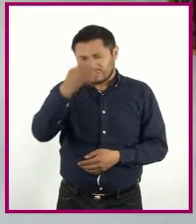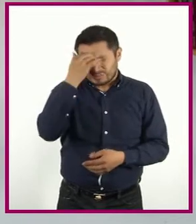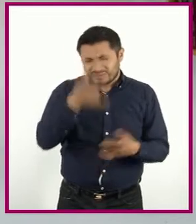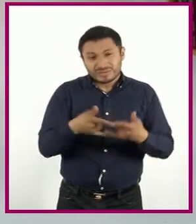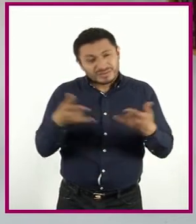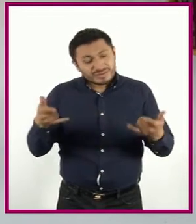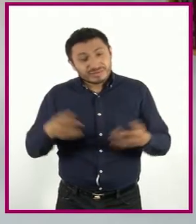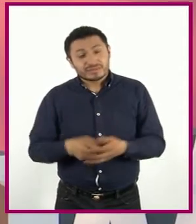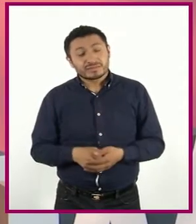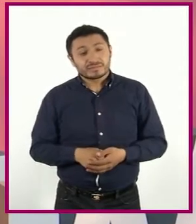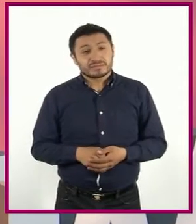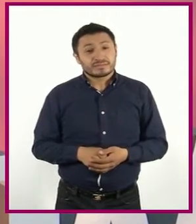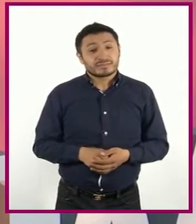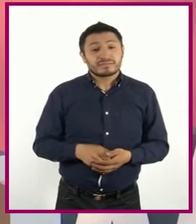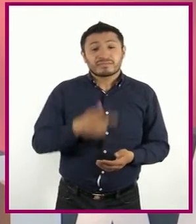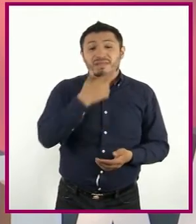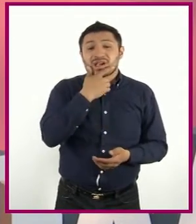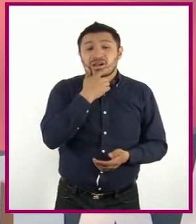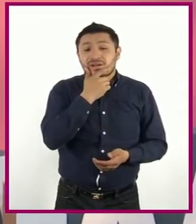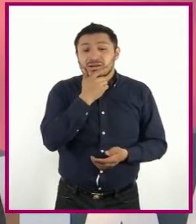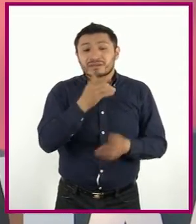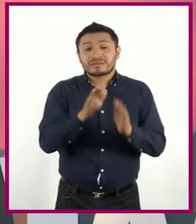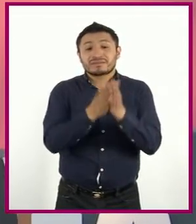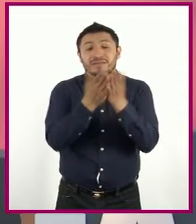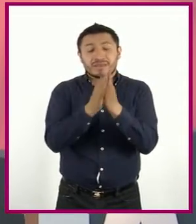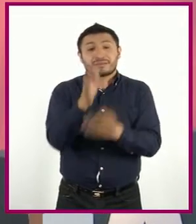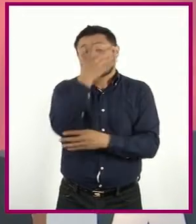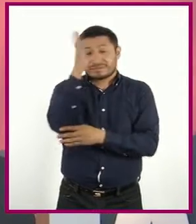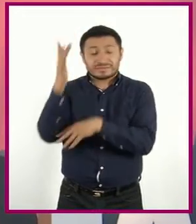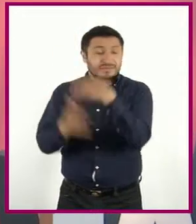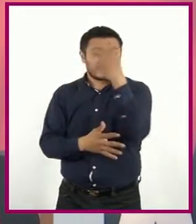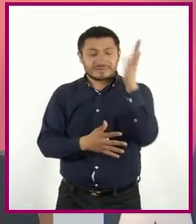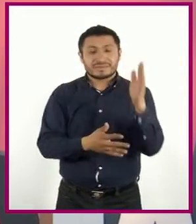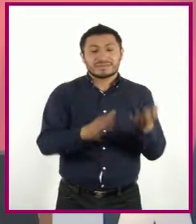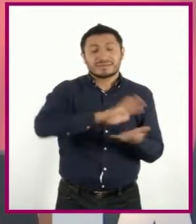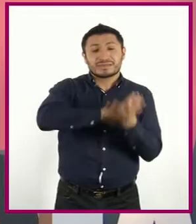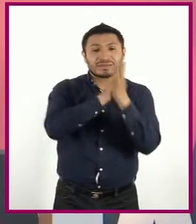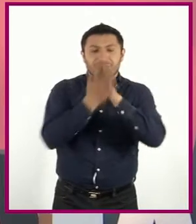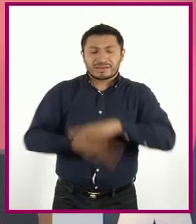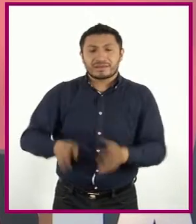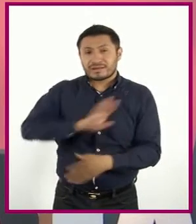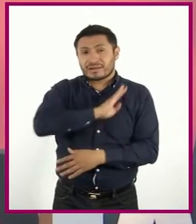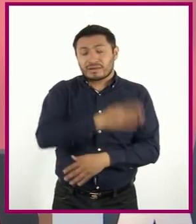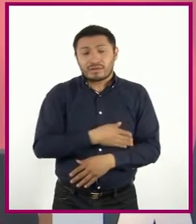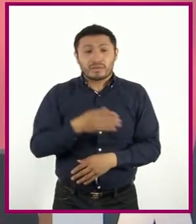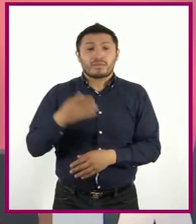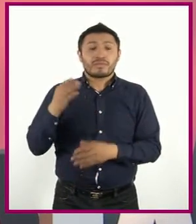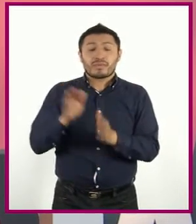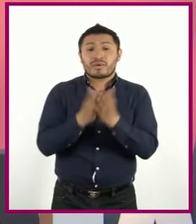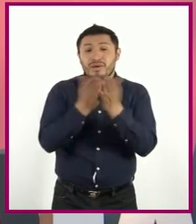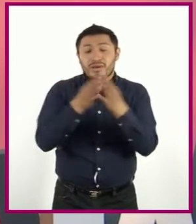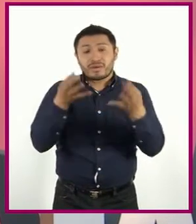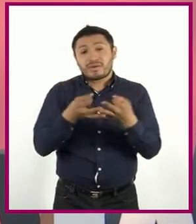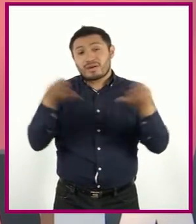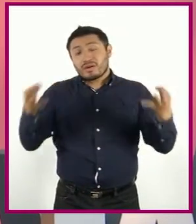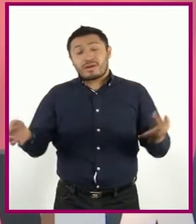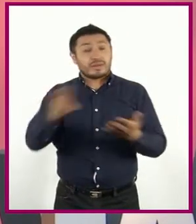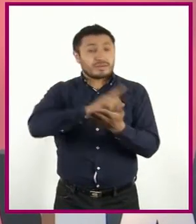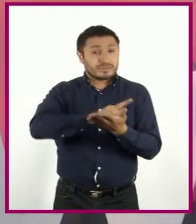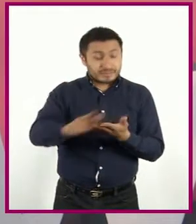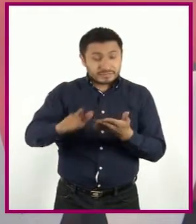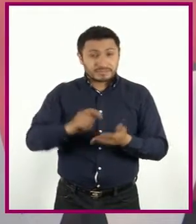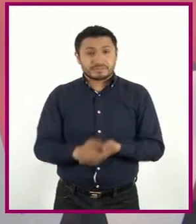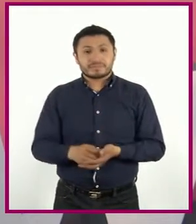historia? En inglés se llama El libro de la selva y fue traducido al español como El libro de las tierras vírgenes.